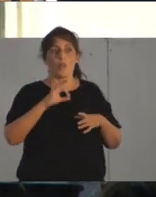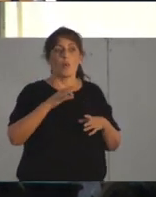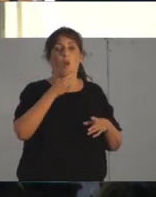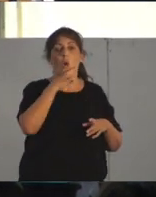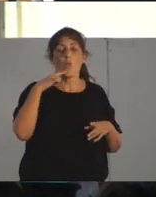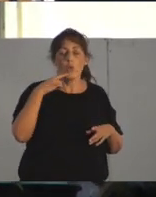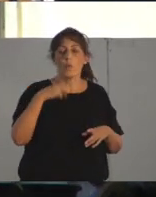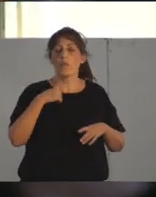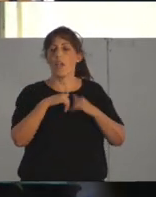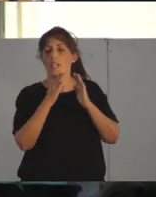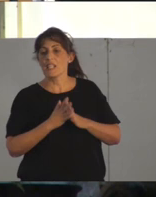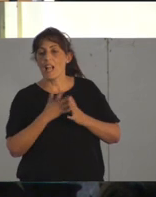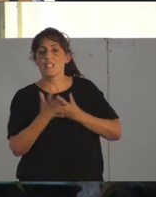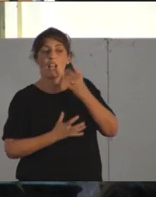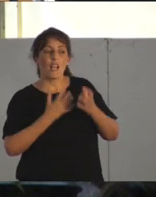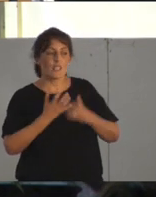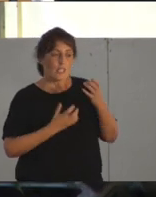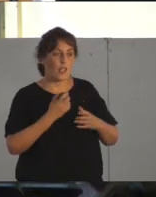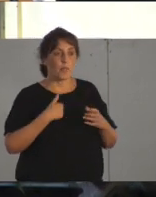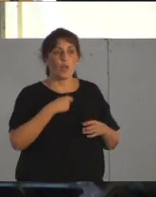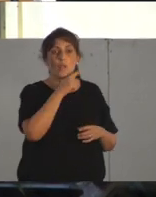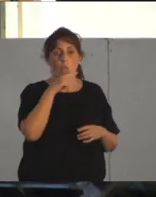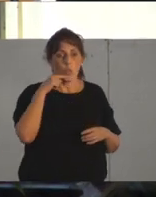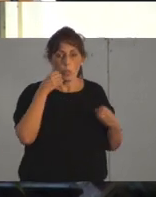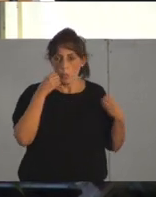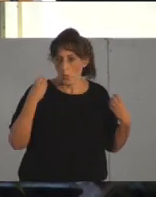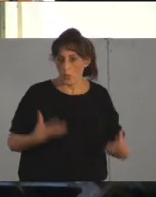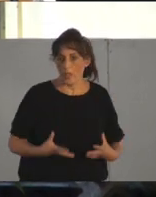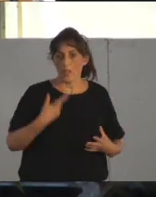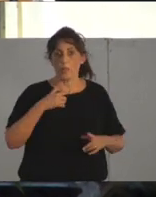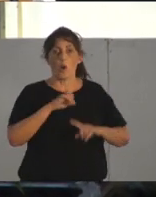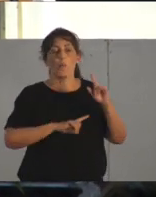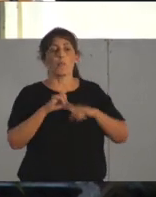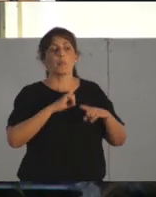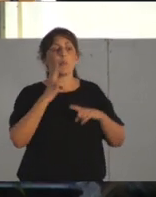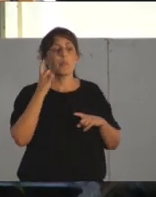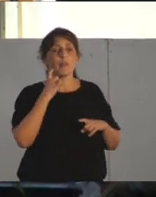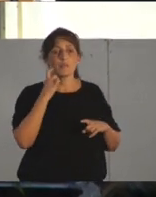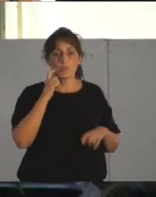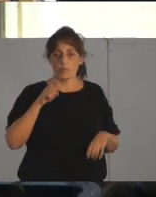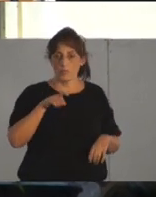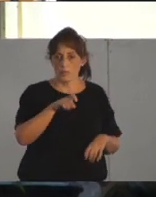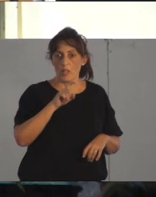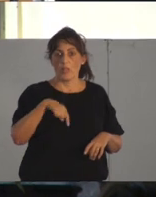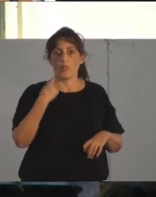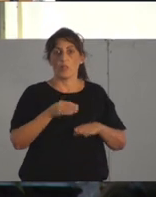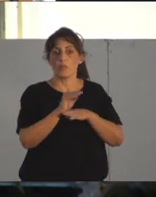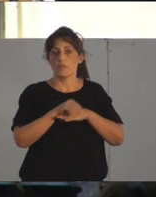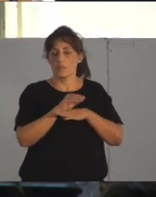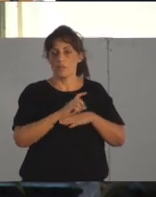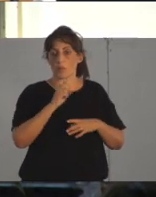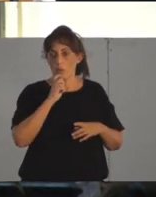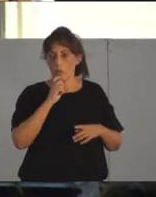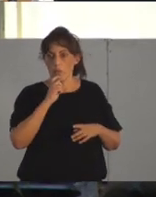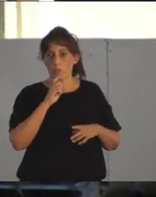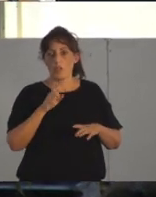bollería. Los mejillones están riquísimos, pero dan muchísimos problemas. Por todos los pelillos es difícil triturarlos y si los tomas